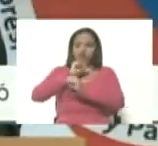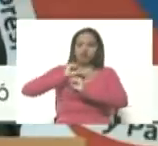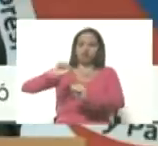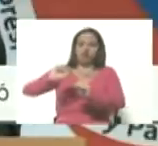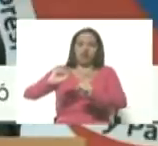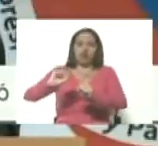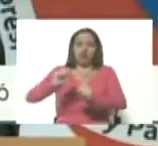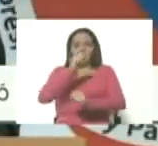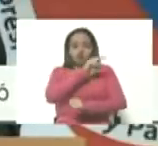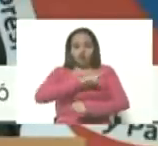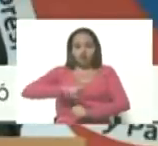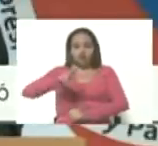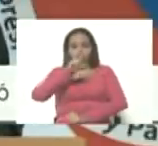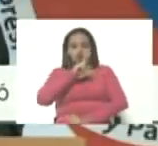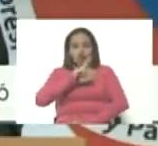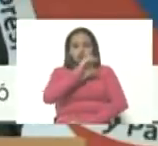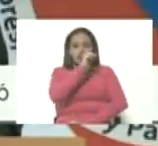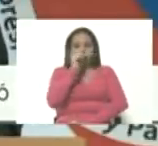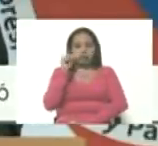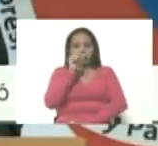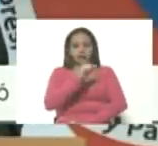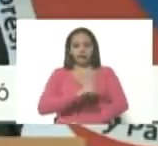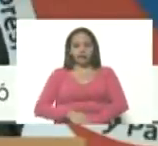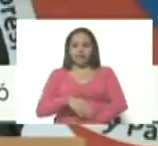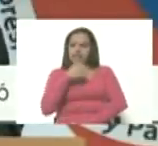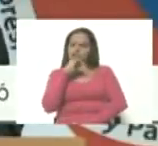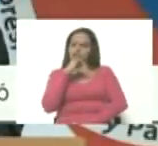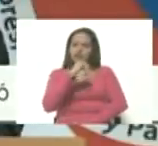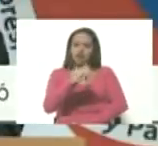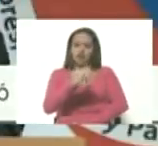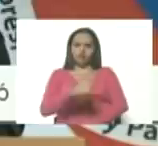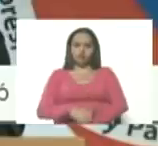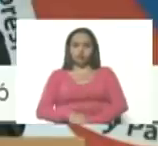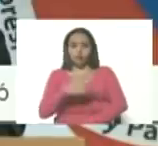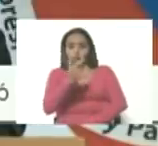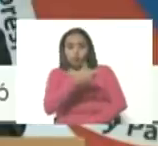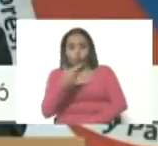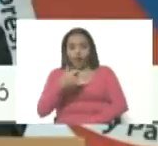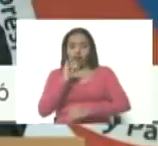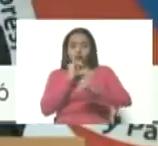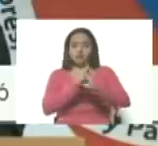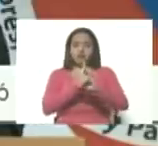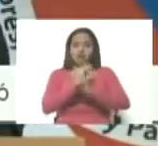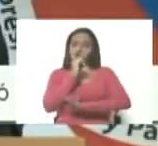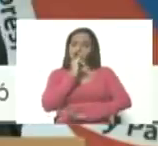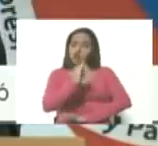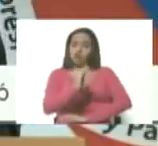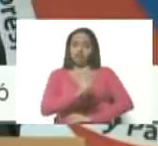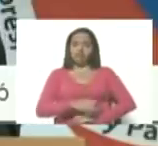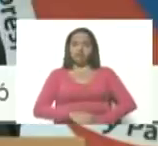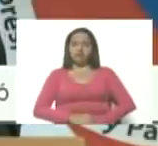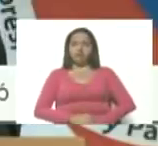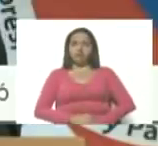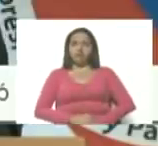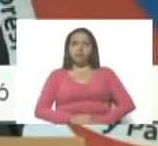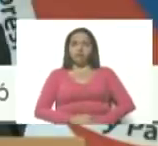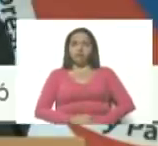Drogas. Bueno, el informe, busquen el informe, el internet,